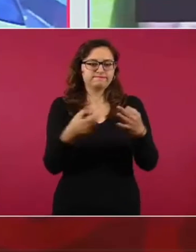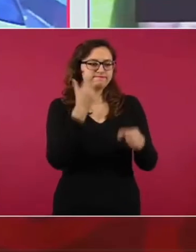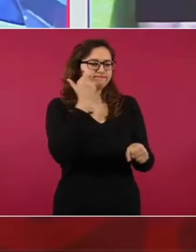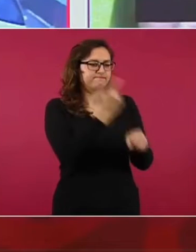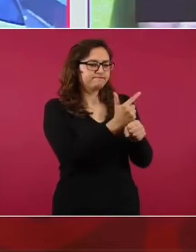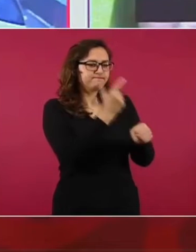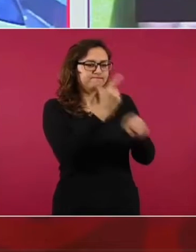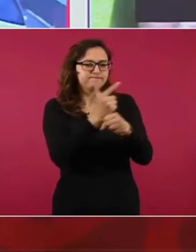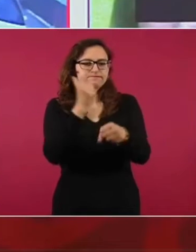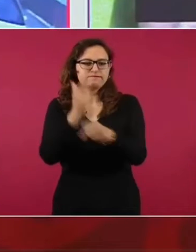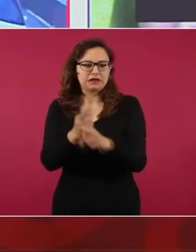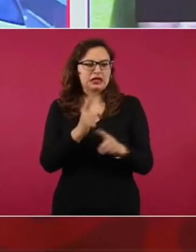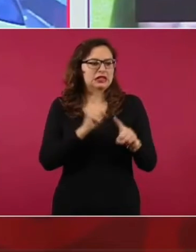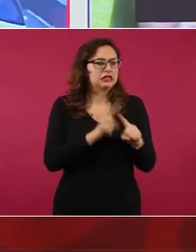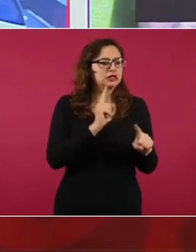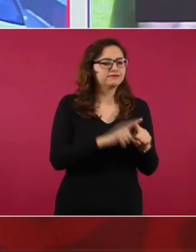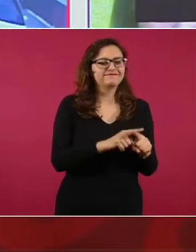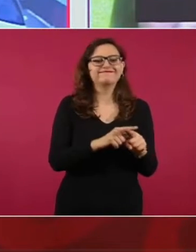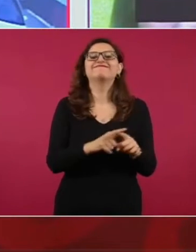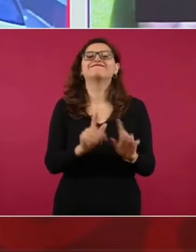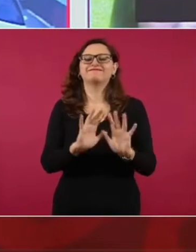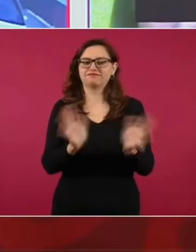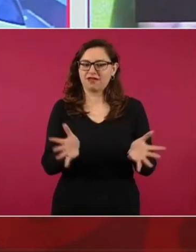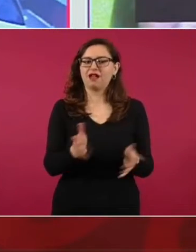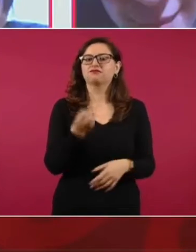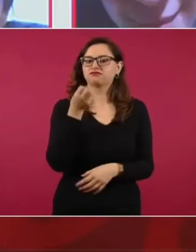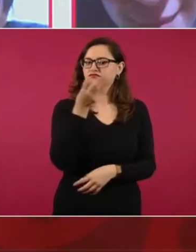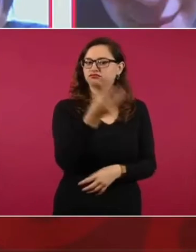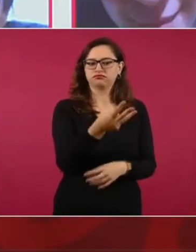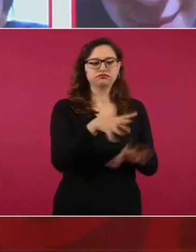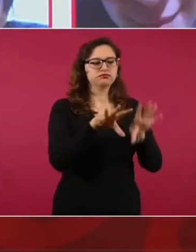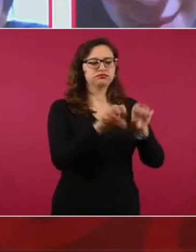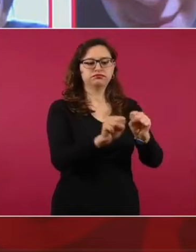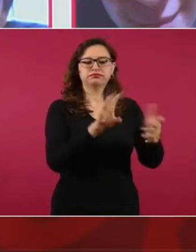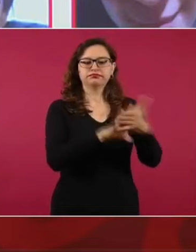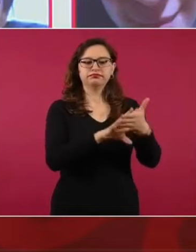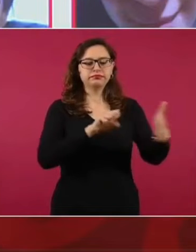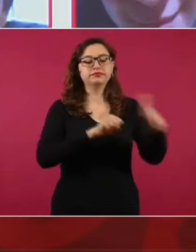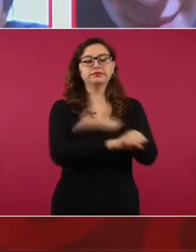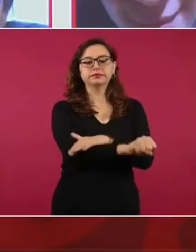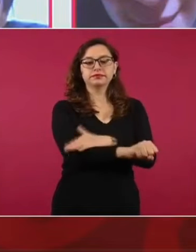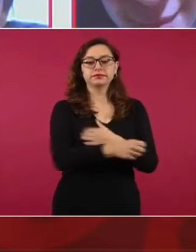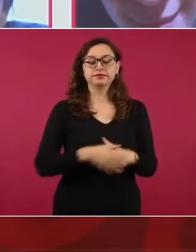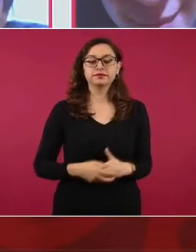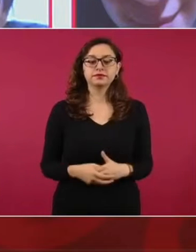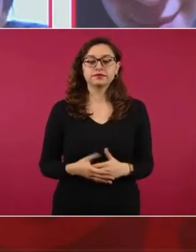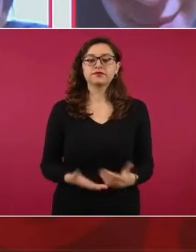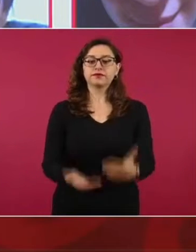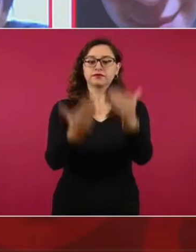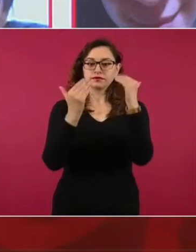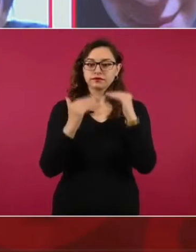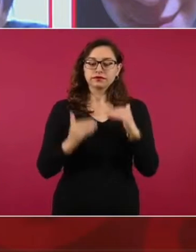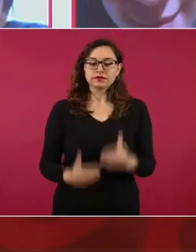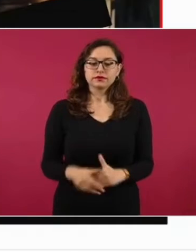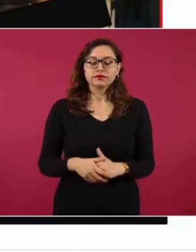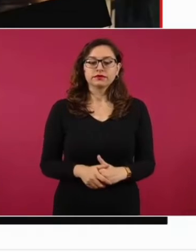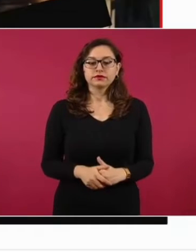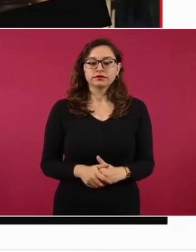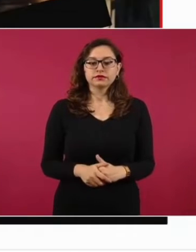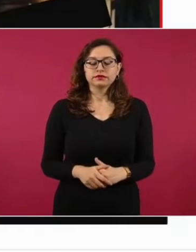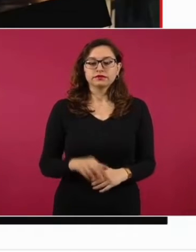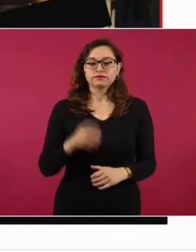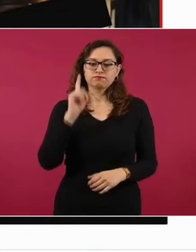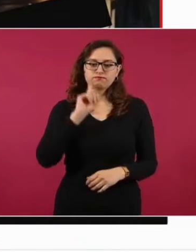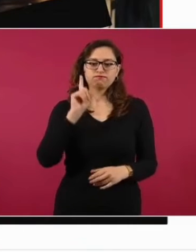el móvil y ya están detenidos. Siguiente. También informar de la detención de un